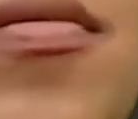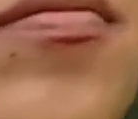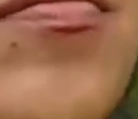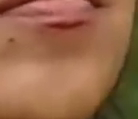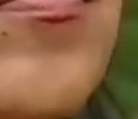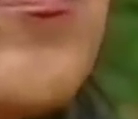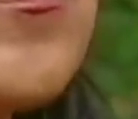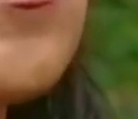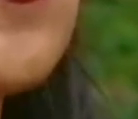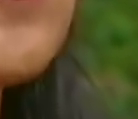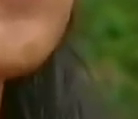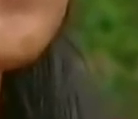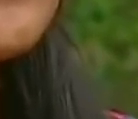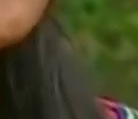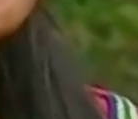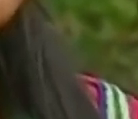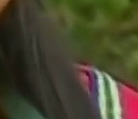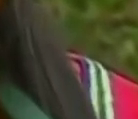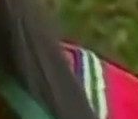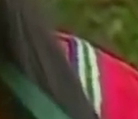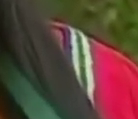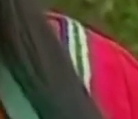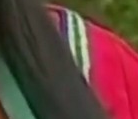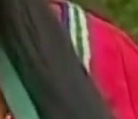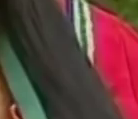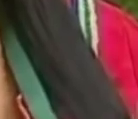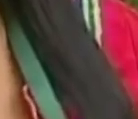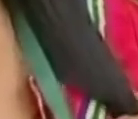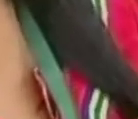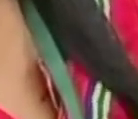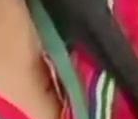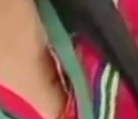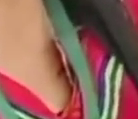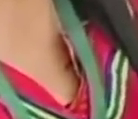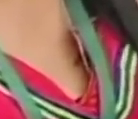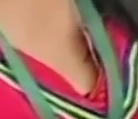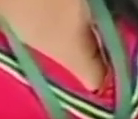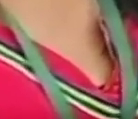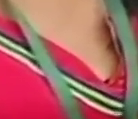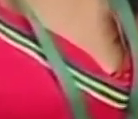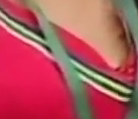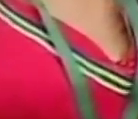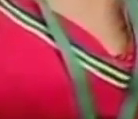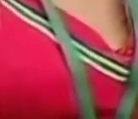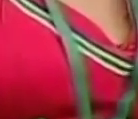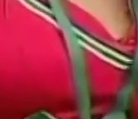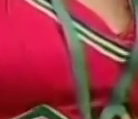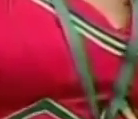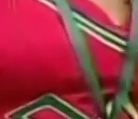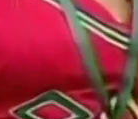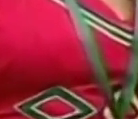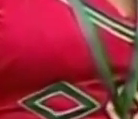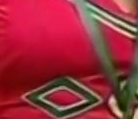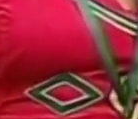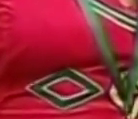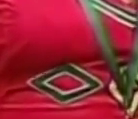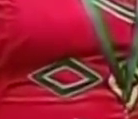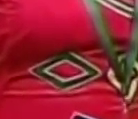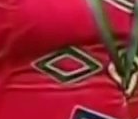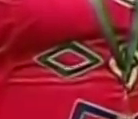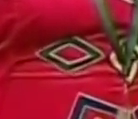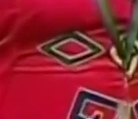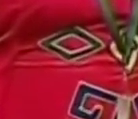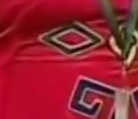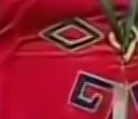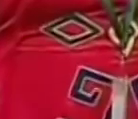Ana Karina Rote, Aunicón, Paparoto, Mantoro y Toto Manto. Solo nosotros somos gente.